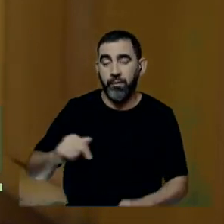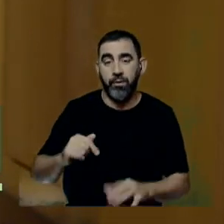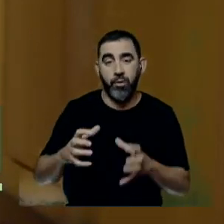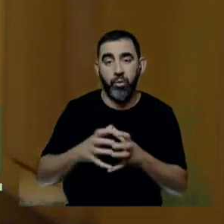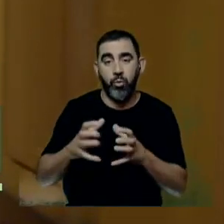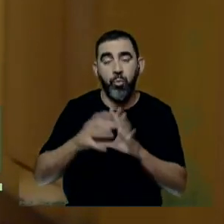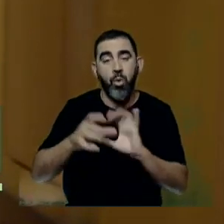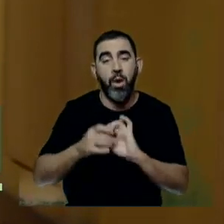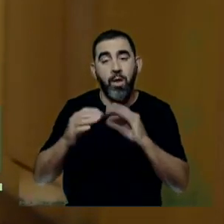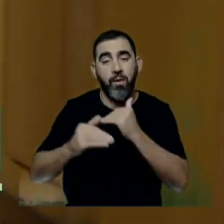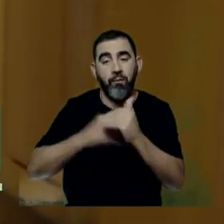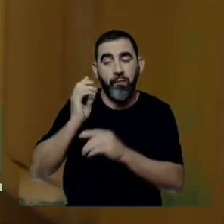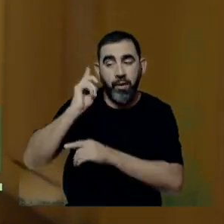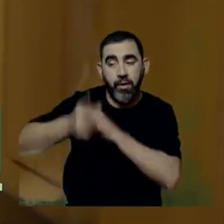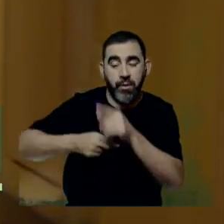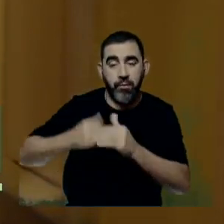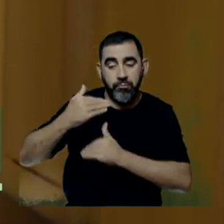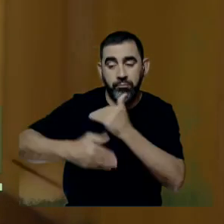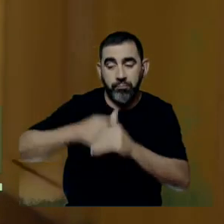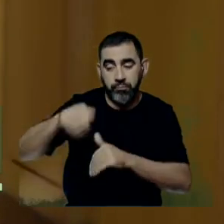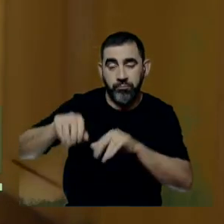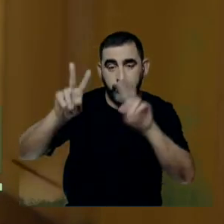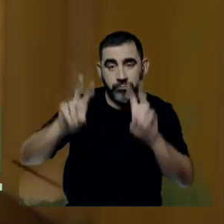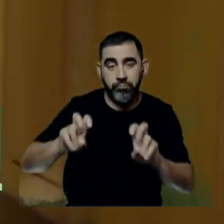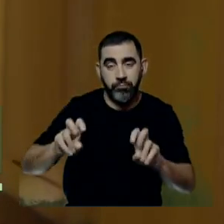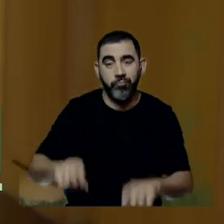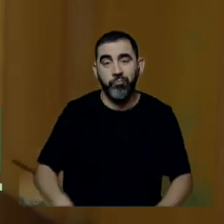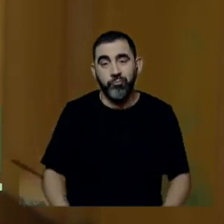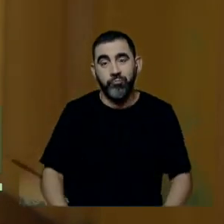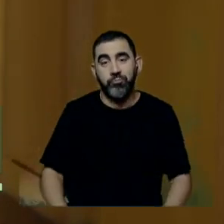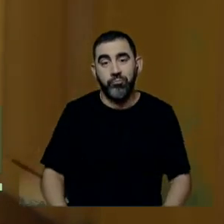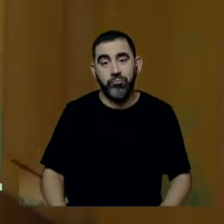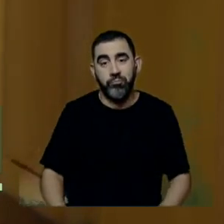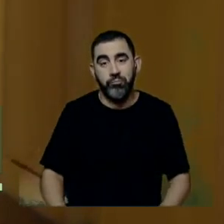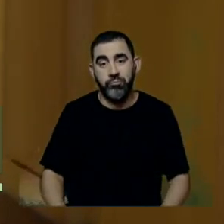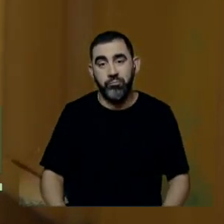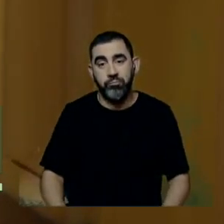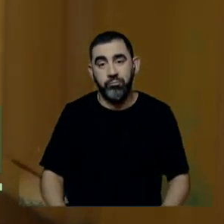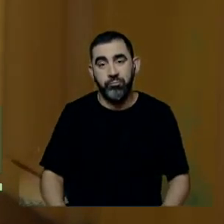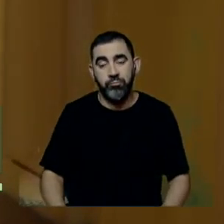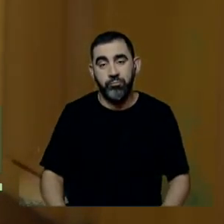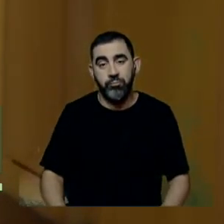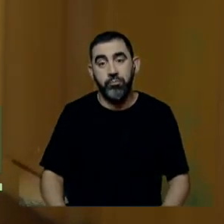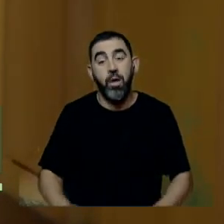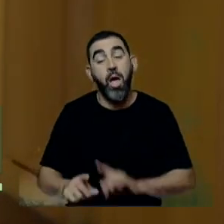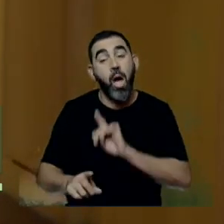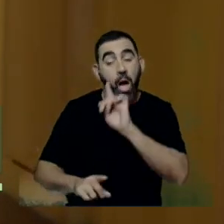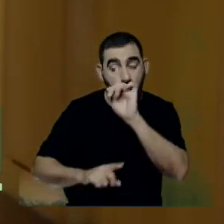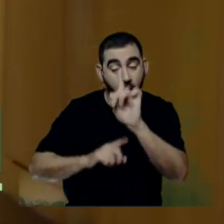bancada de la Libertad Avanza para poder avanzar en esto de tener una posición común, porque había